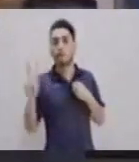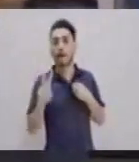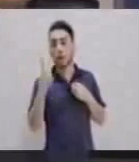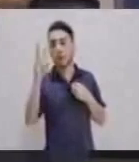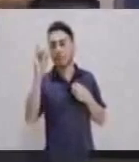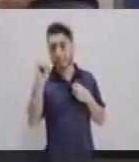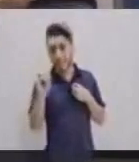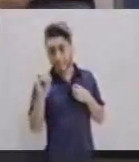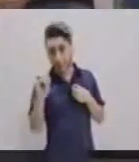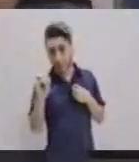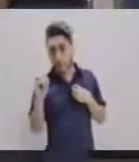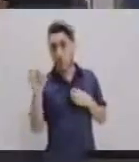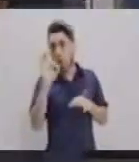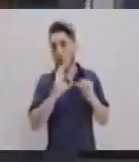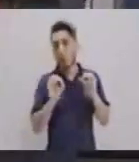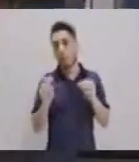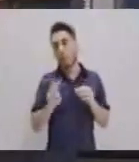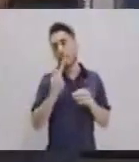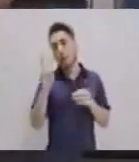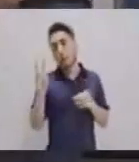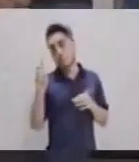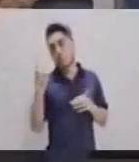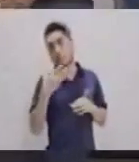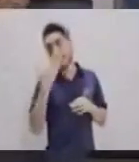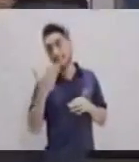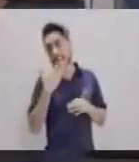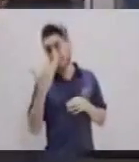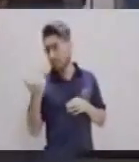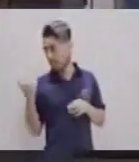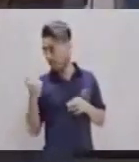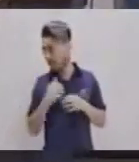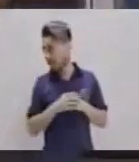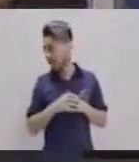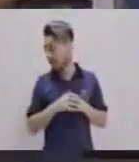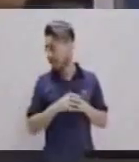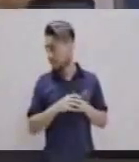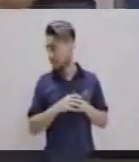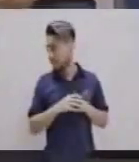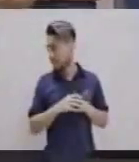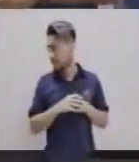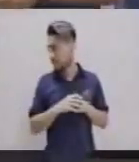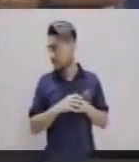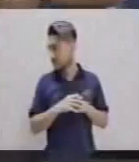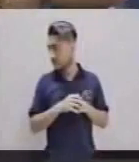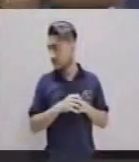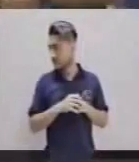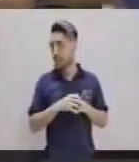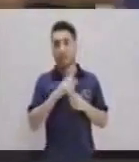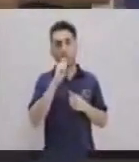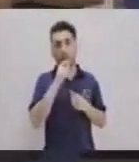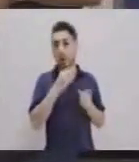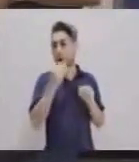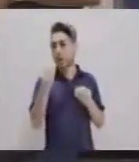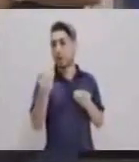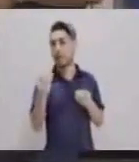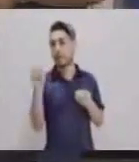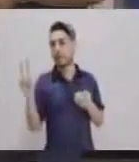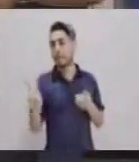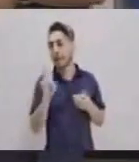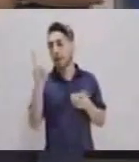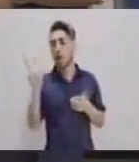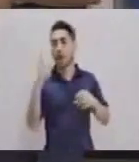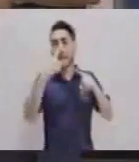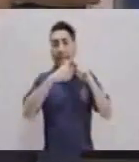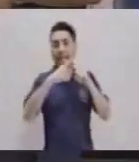valor 0 o valor 1, que es el valor más fácil, ¿verdad? Yo le voy a asignar 0, ¿verdad? Cuando X